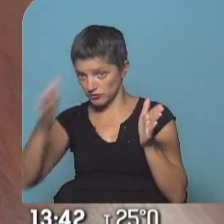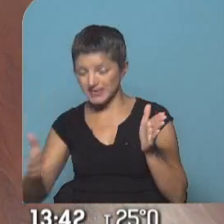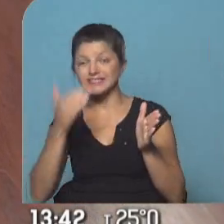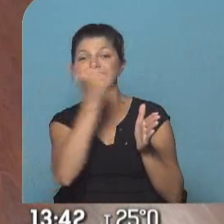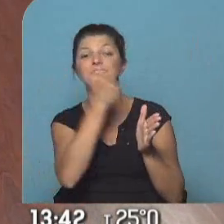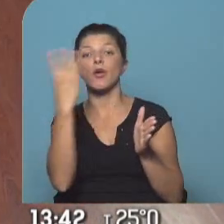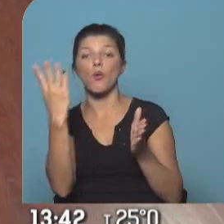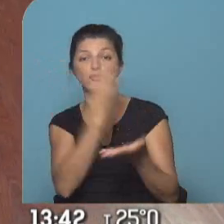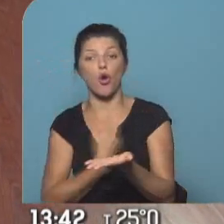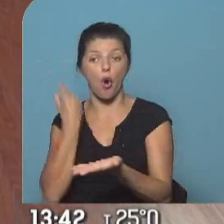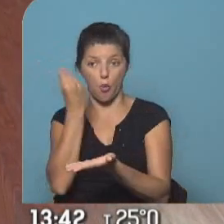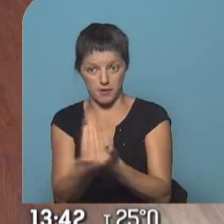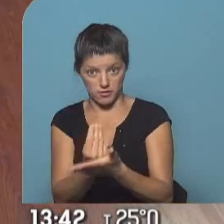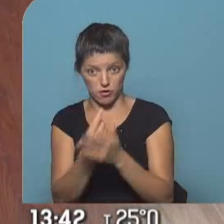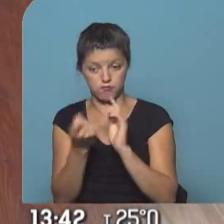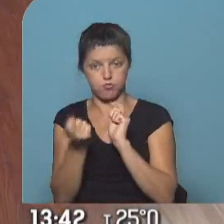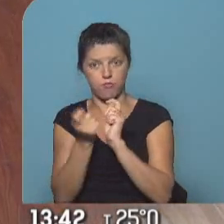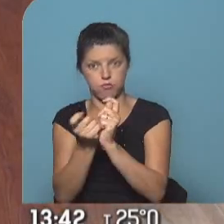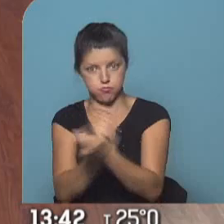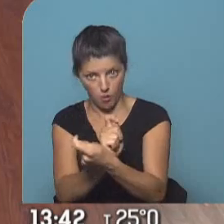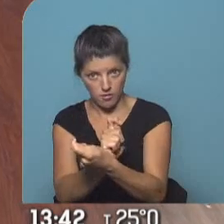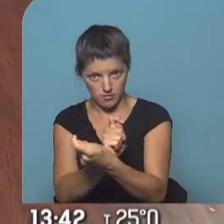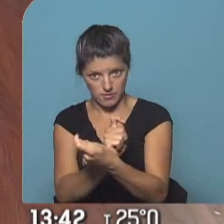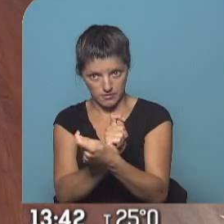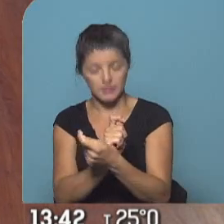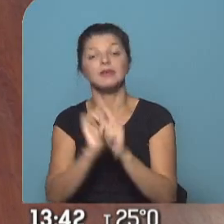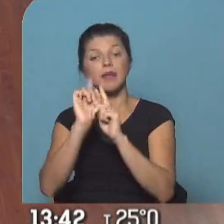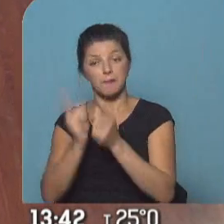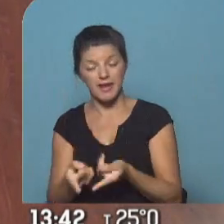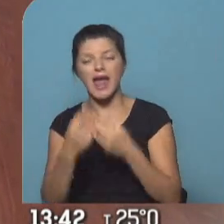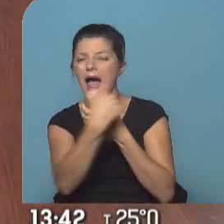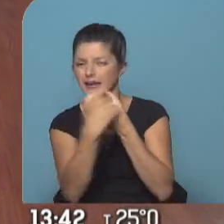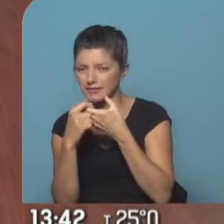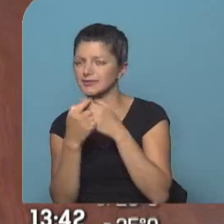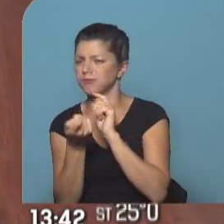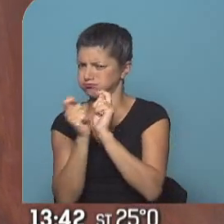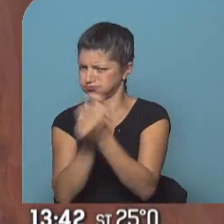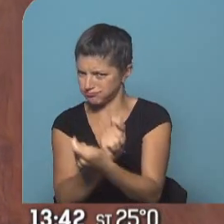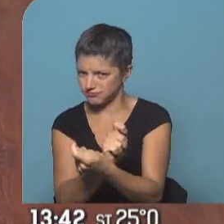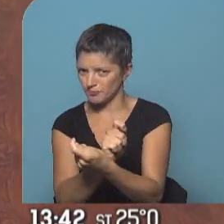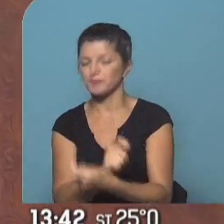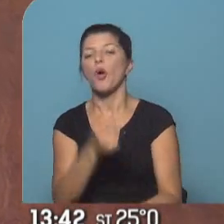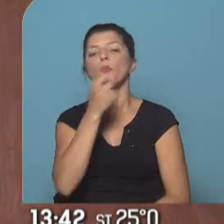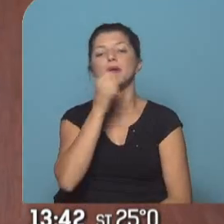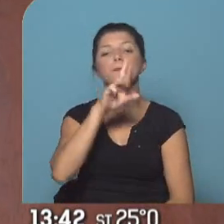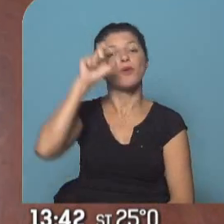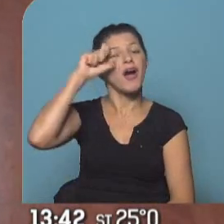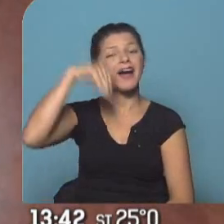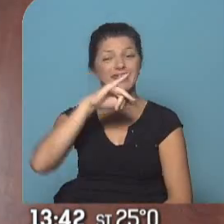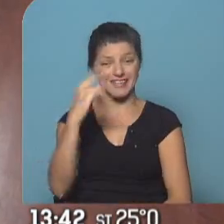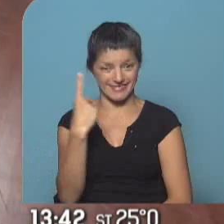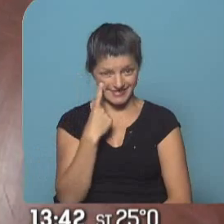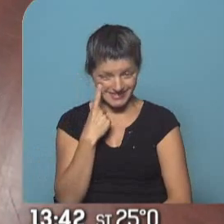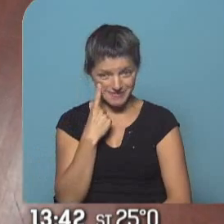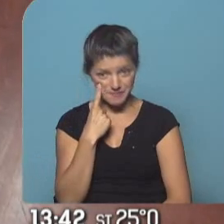Esto también hay que tenerlo en cuenta, es muy dinámica la política italiana y son muy dinámicas las alianzas. Esto de Matteo Renzi, que parecía que cuando